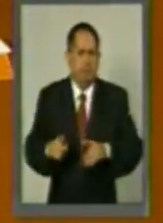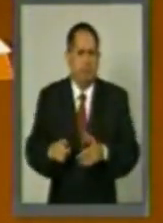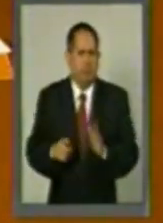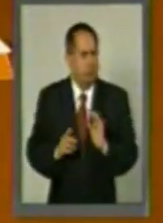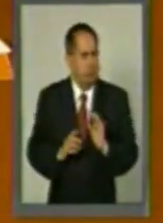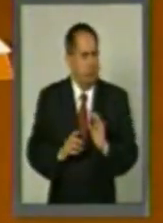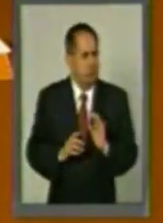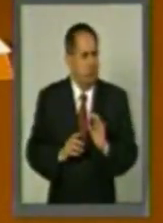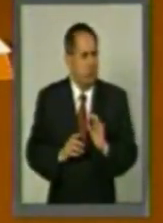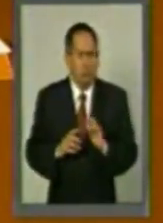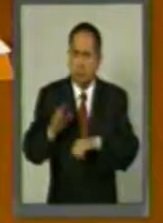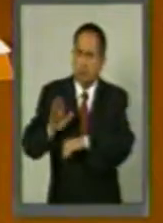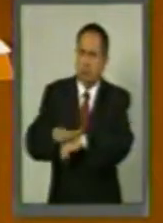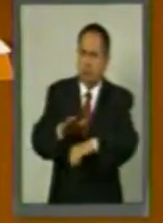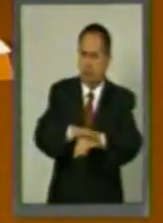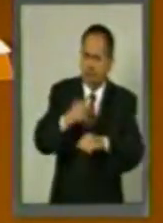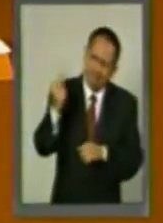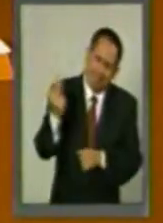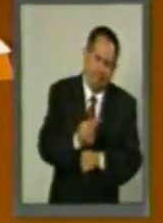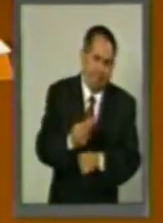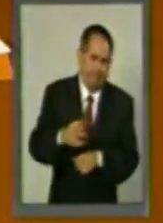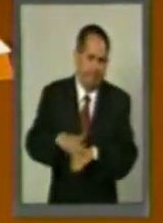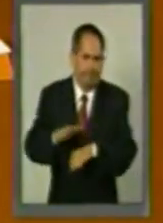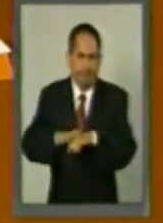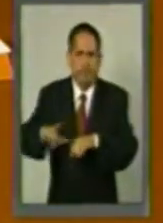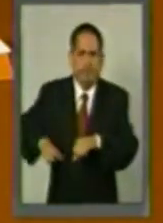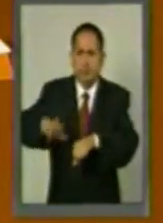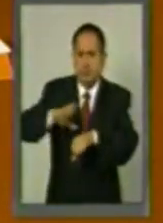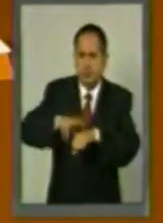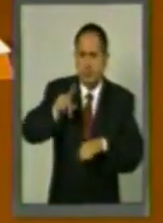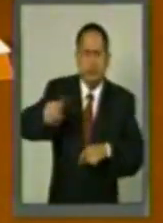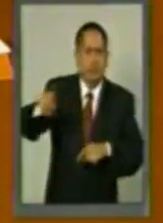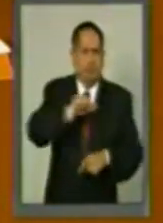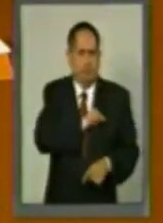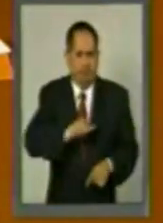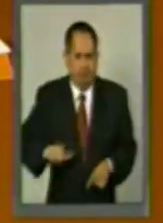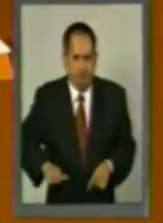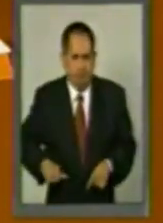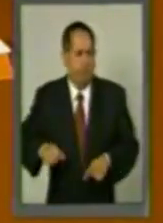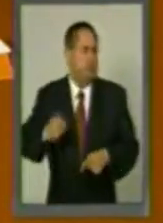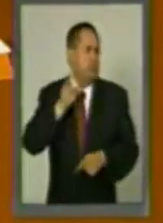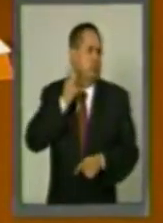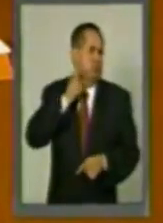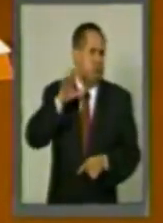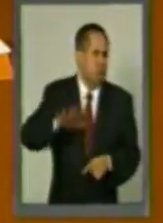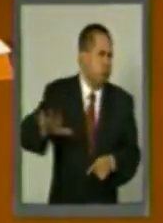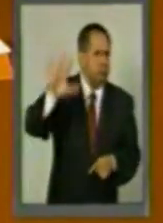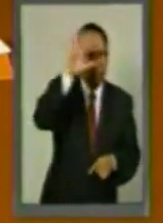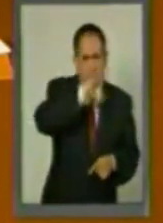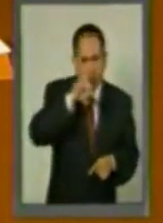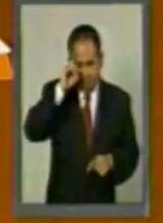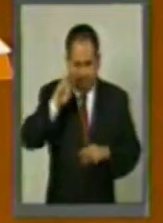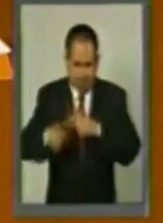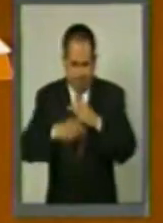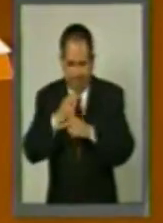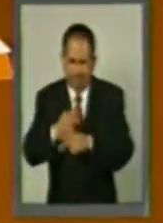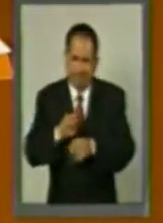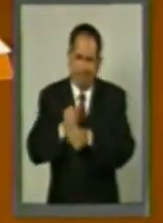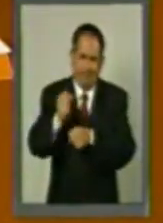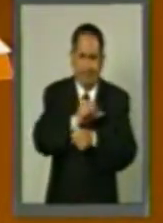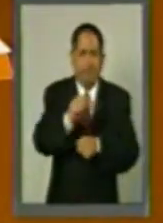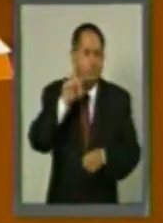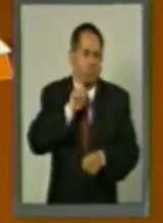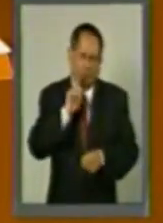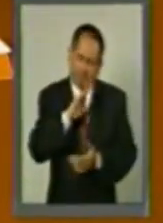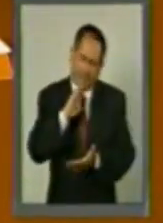y hacemos ese llamado urgente a gobernadores, alcaldes, legisladores para poner un freno a la